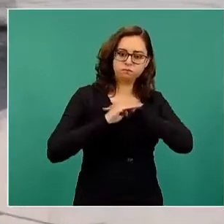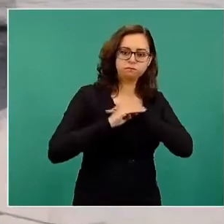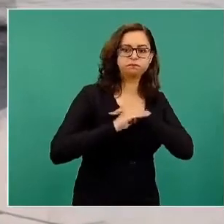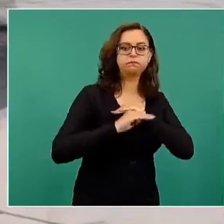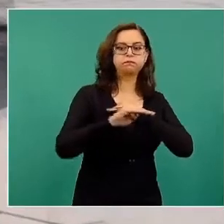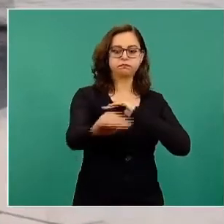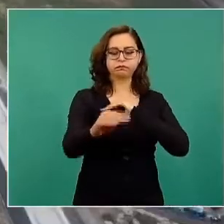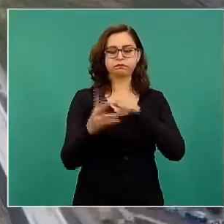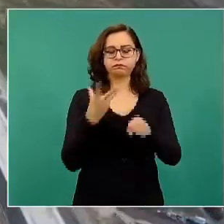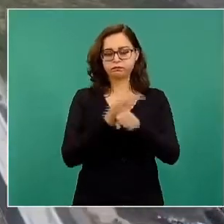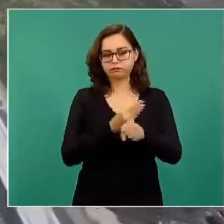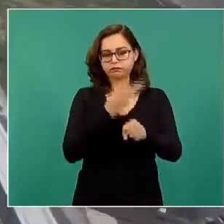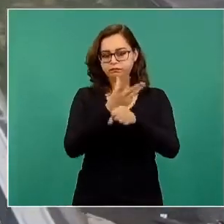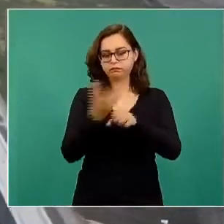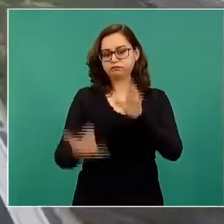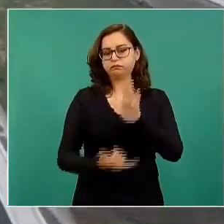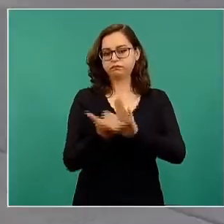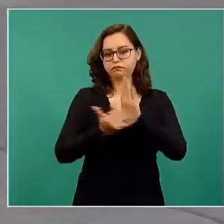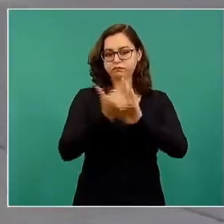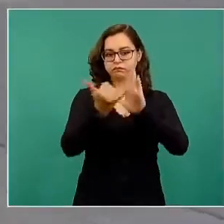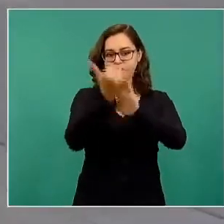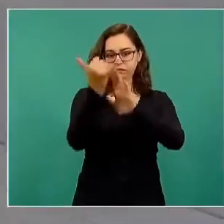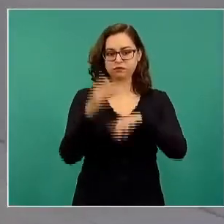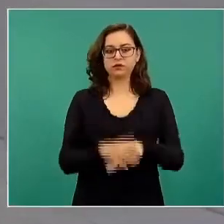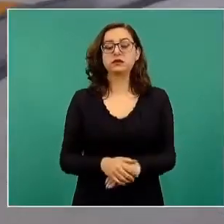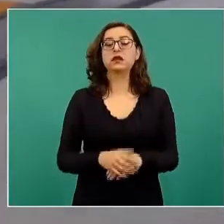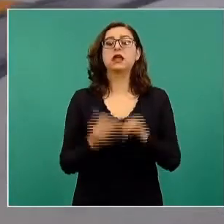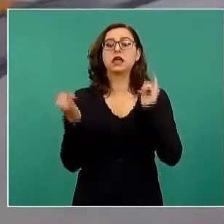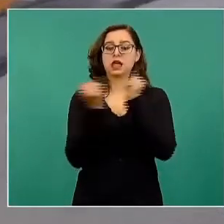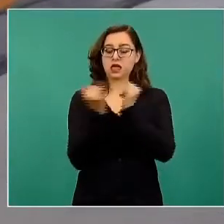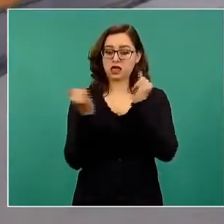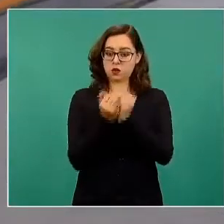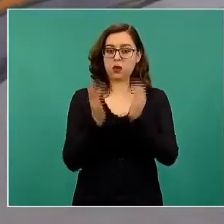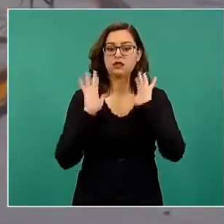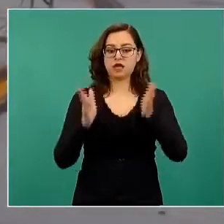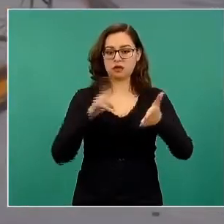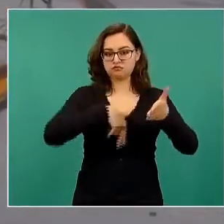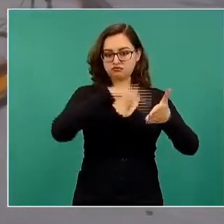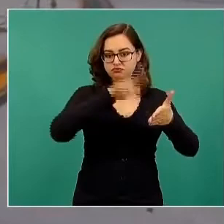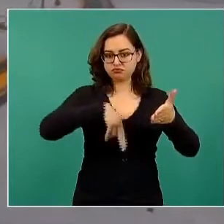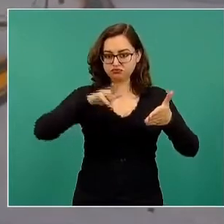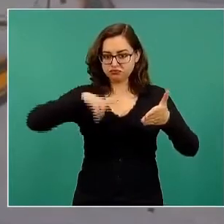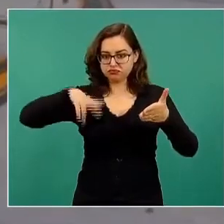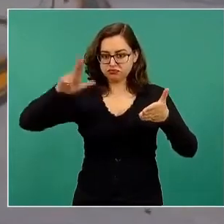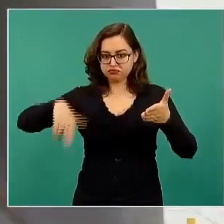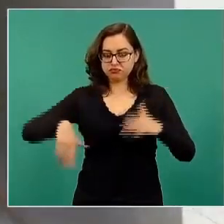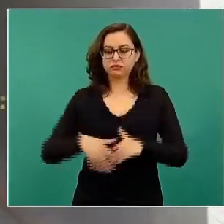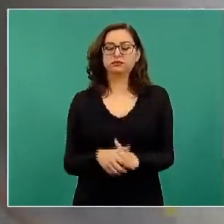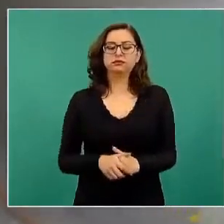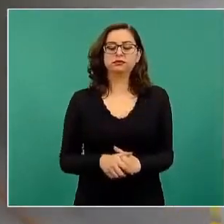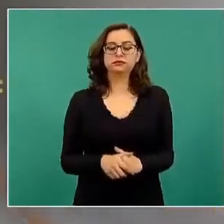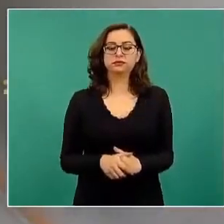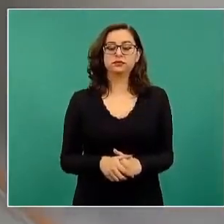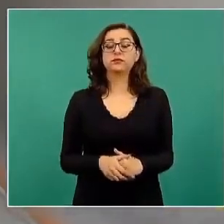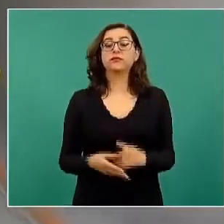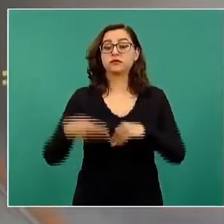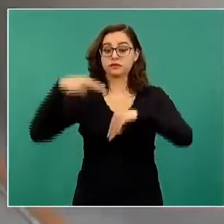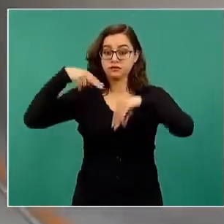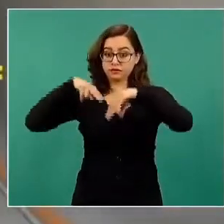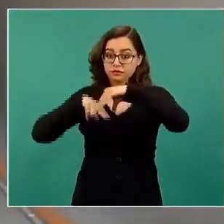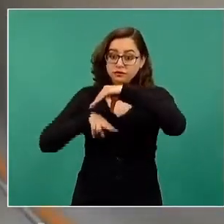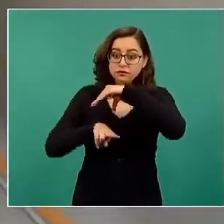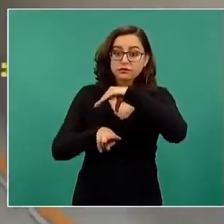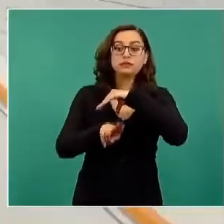como parte de la estructura y como superficie de rodamiento, pintura en pistas y calles de rodaje para el señalamiento horizontal, y en el túnel de